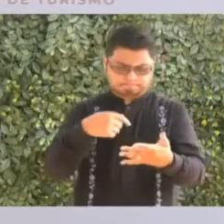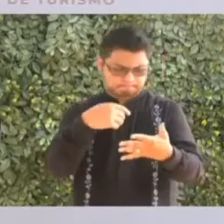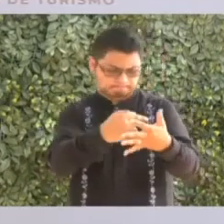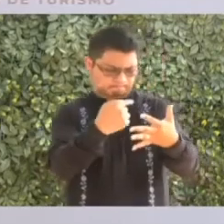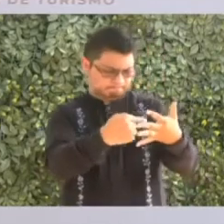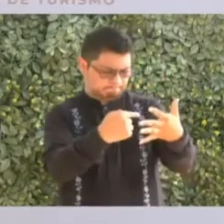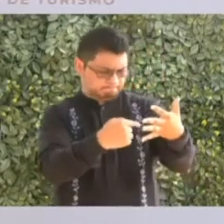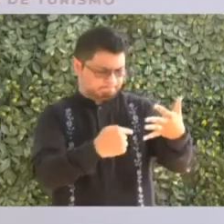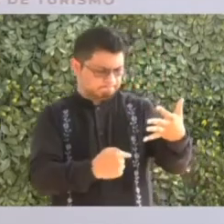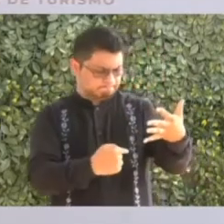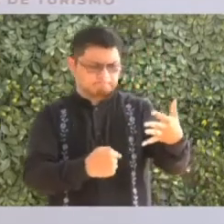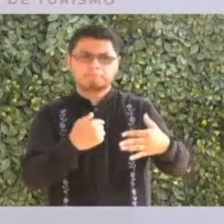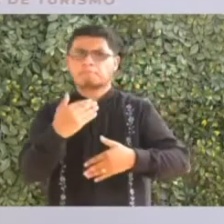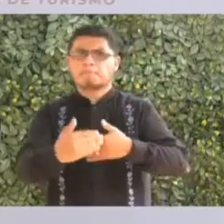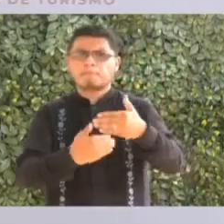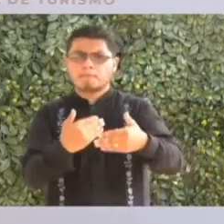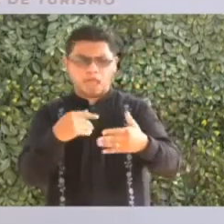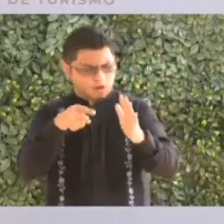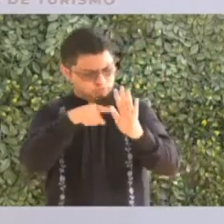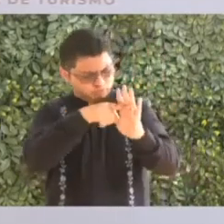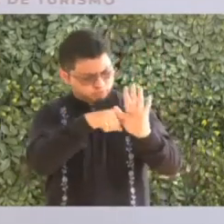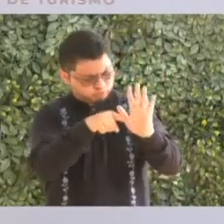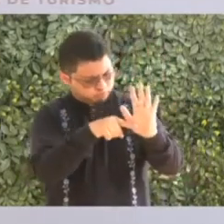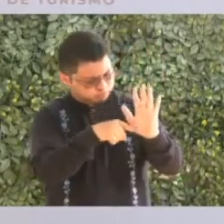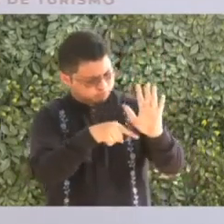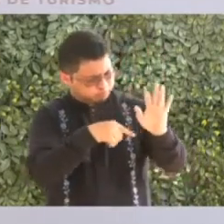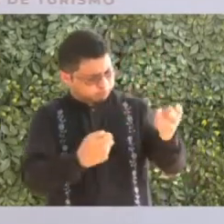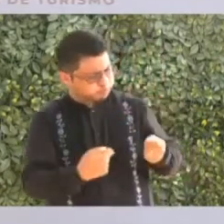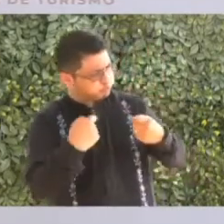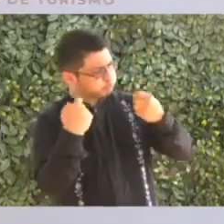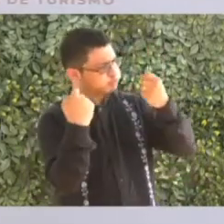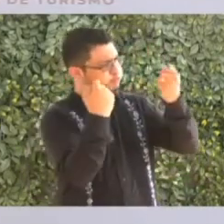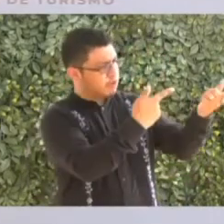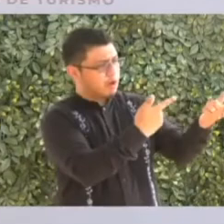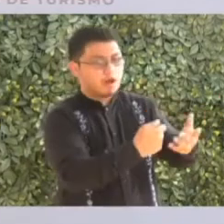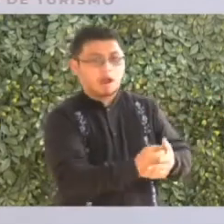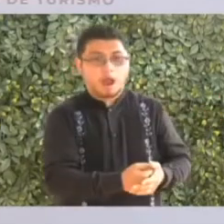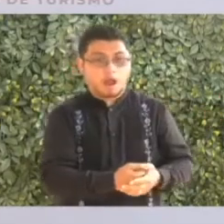periódico del avance del tren, porque no podemos fallar.